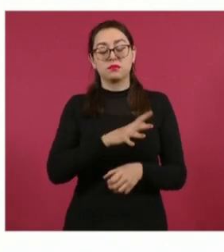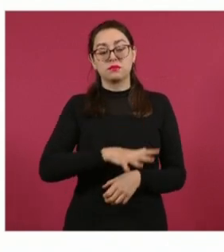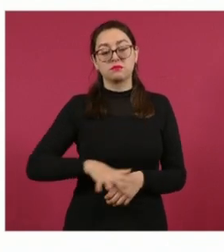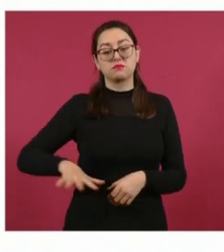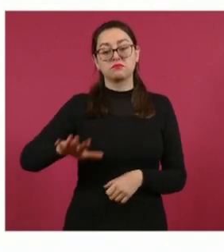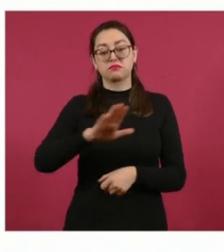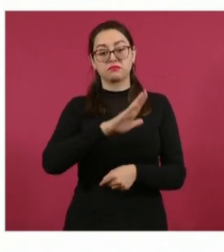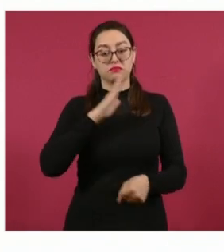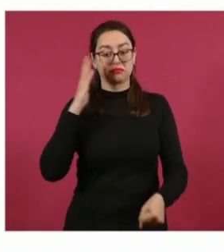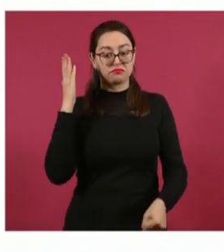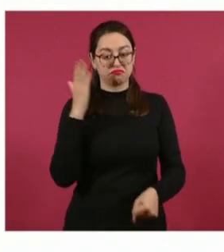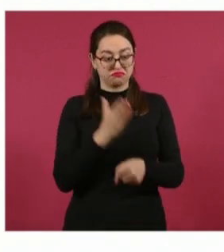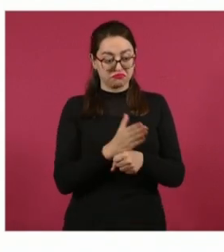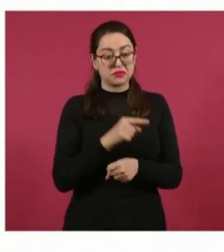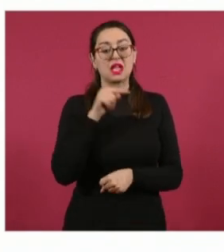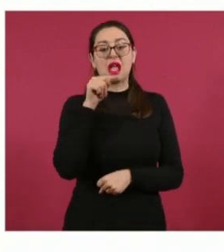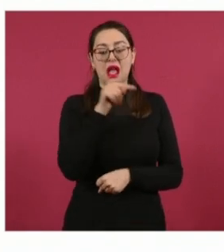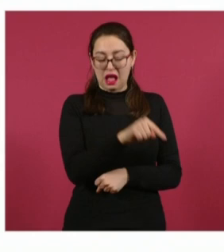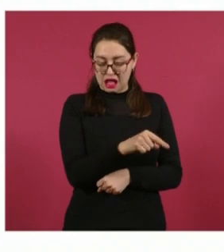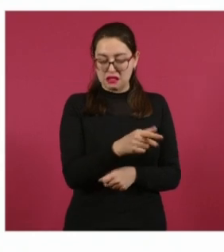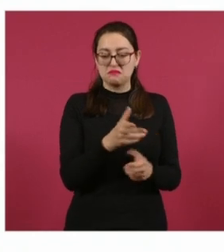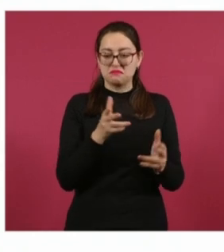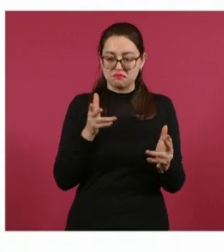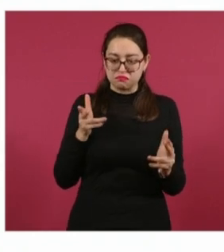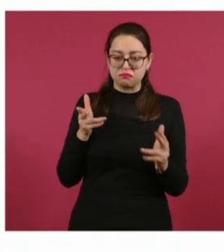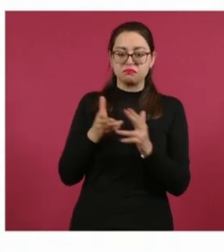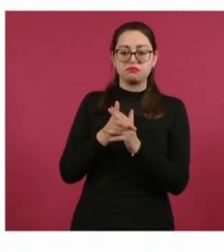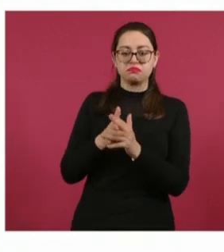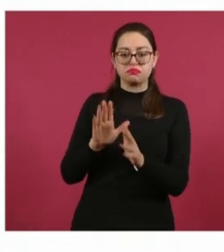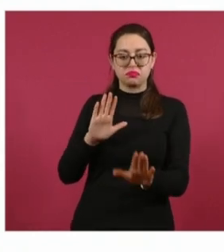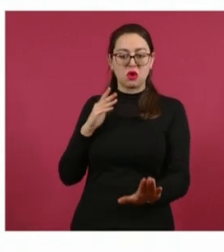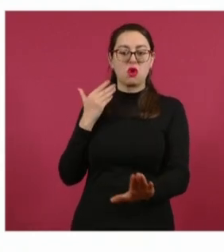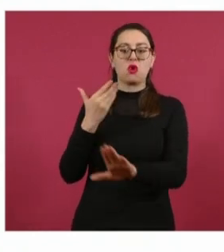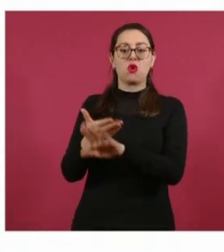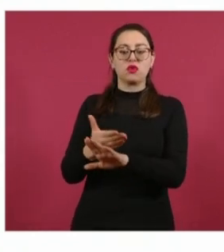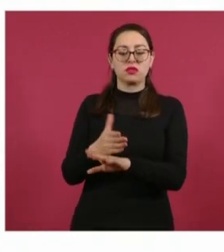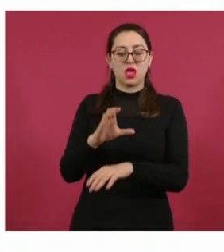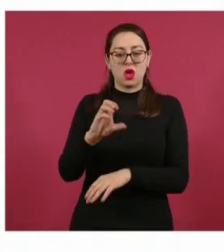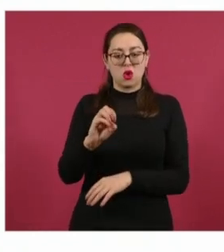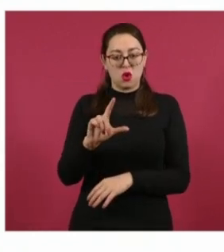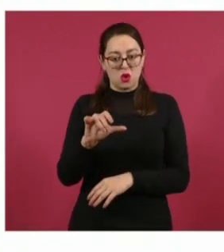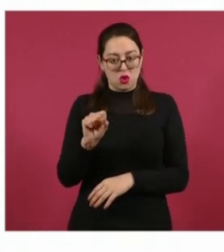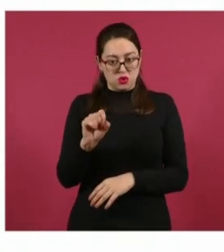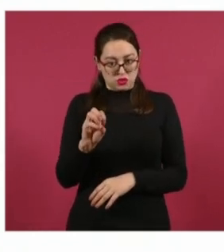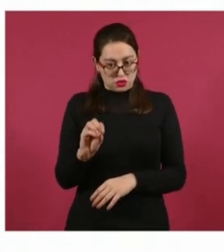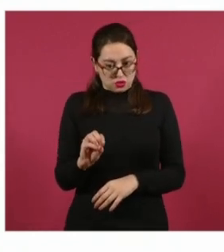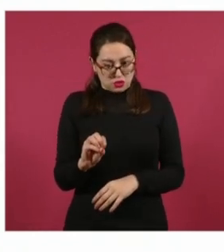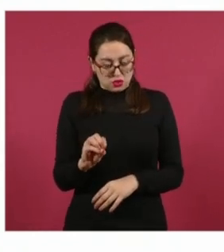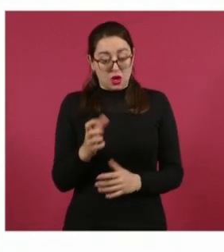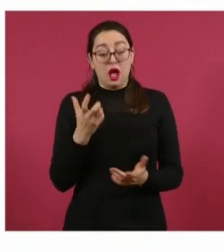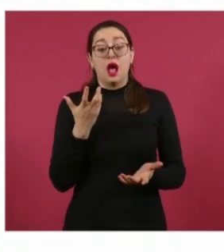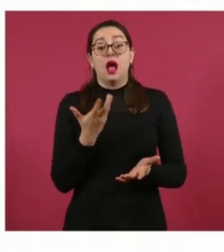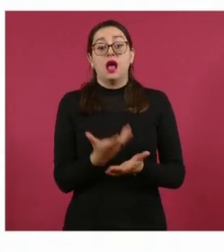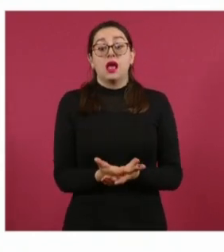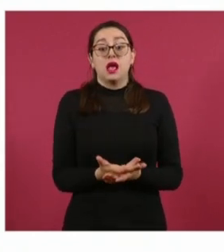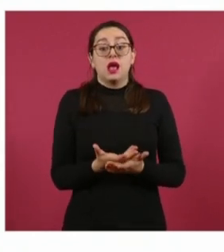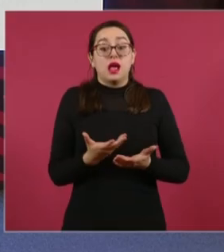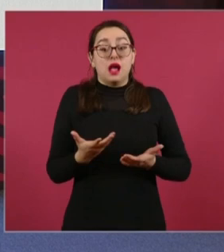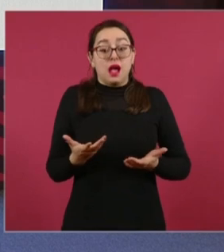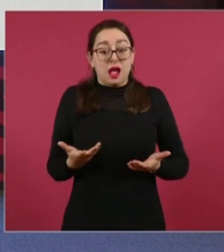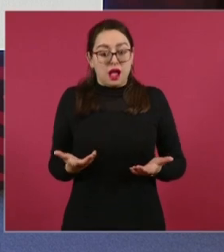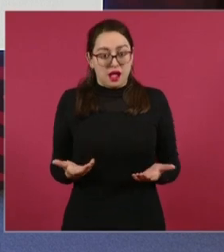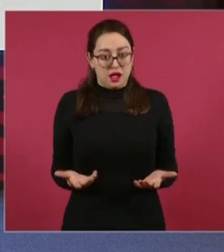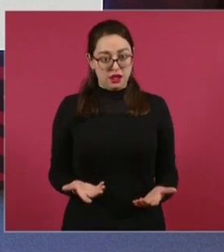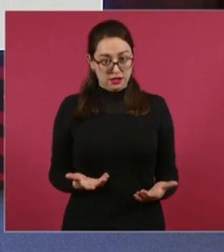y fue condenado como autor material del candidato y ahora la fiscalía, eso es lo que